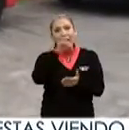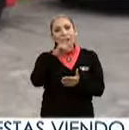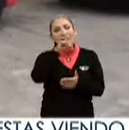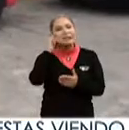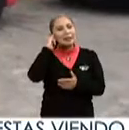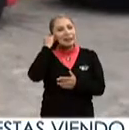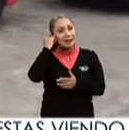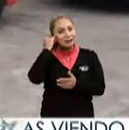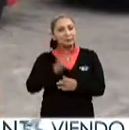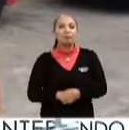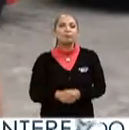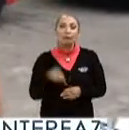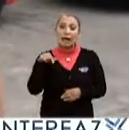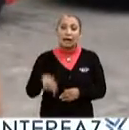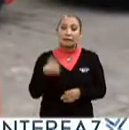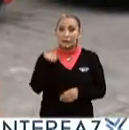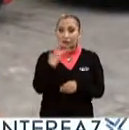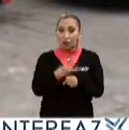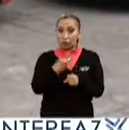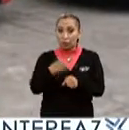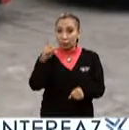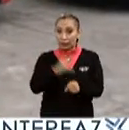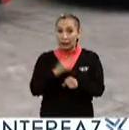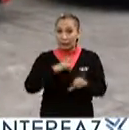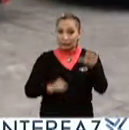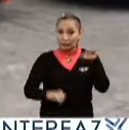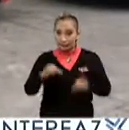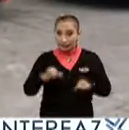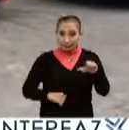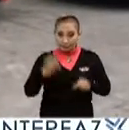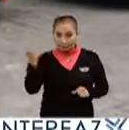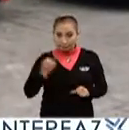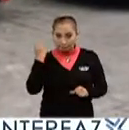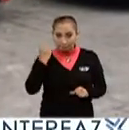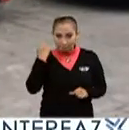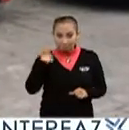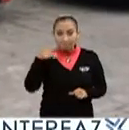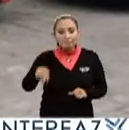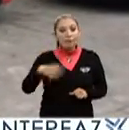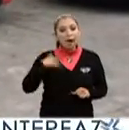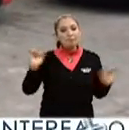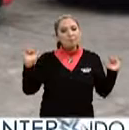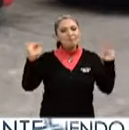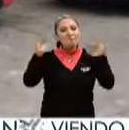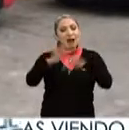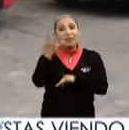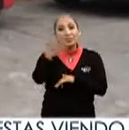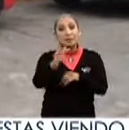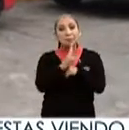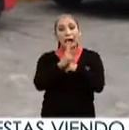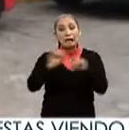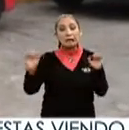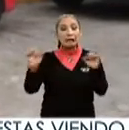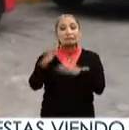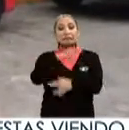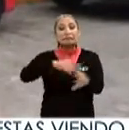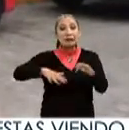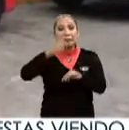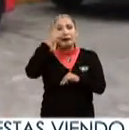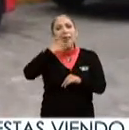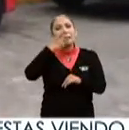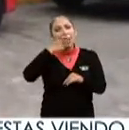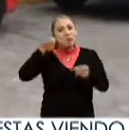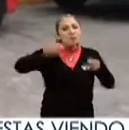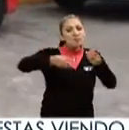Lenguas Indígenas. Este es el segundo día de este congreso en el cual se congregan más de 10 países para